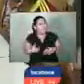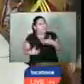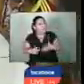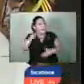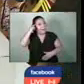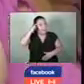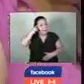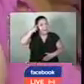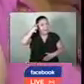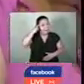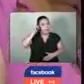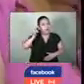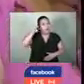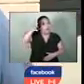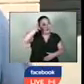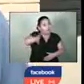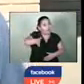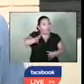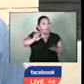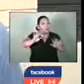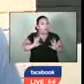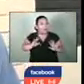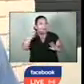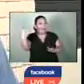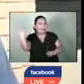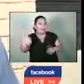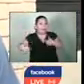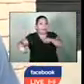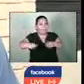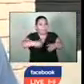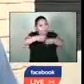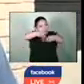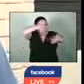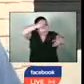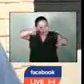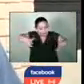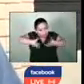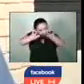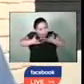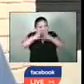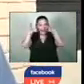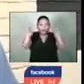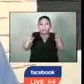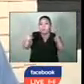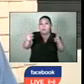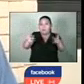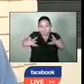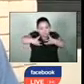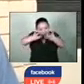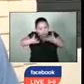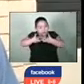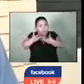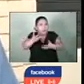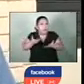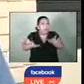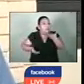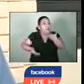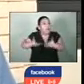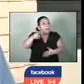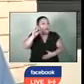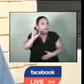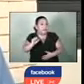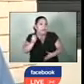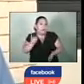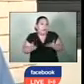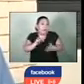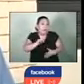y que debe estar basado en estudios clínicos, ¿verdad? Y en ese sentido no descartamos que en un futuro, pues